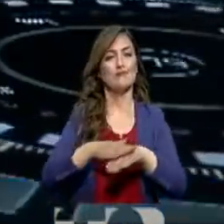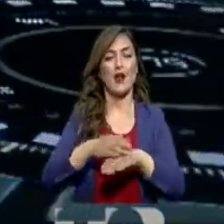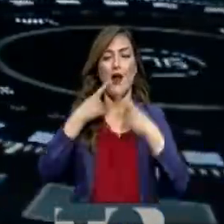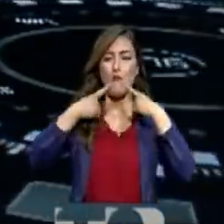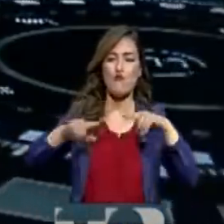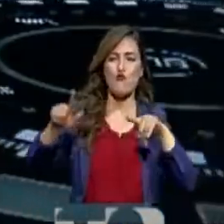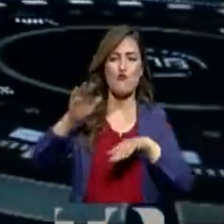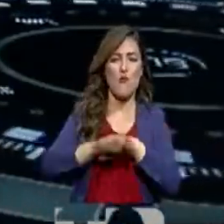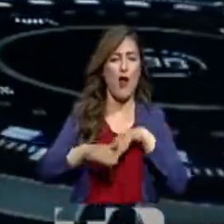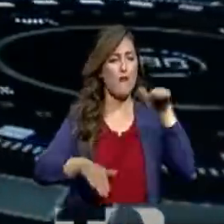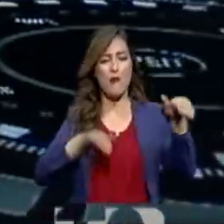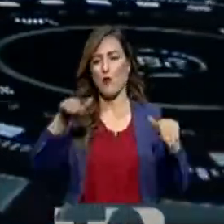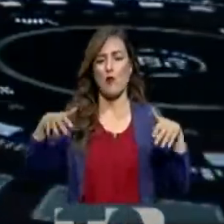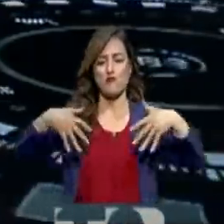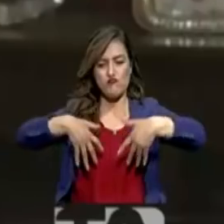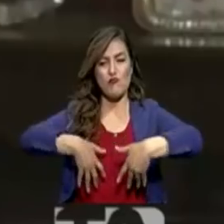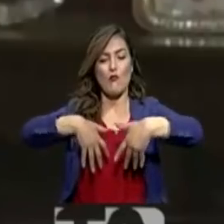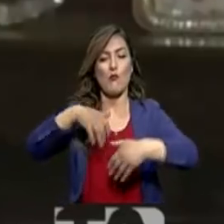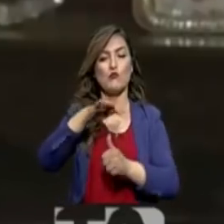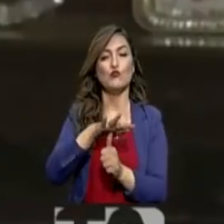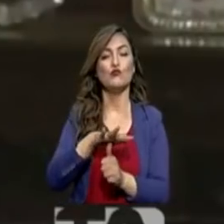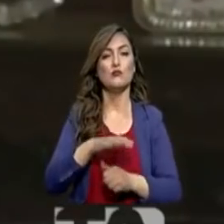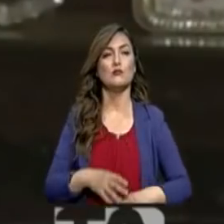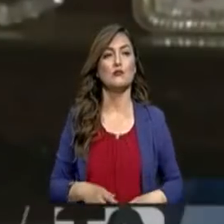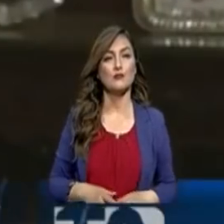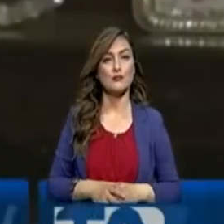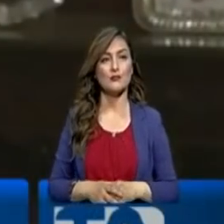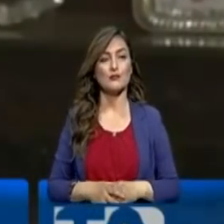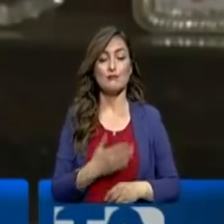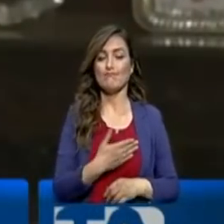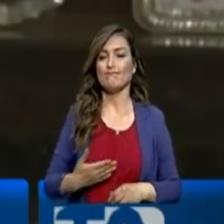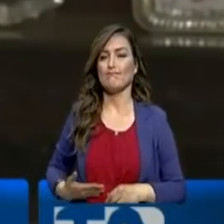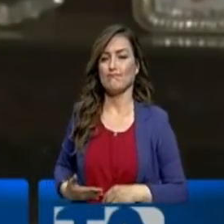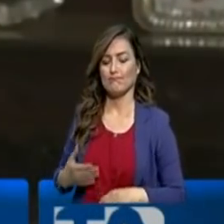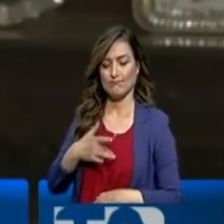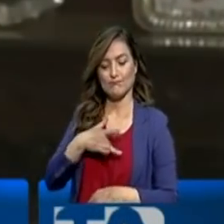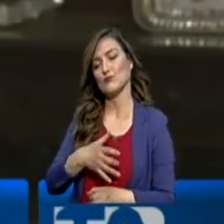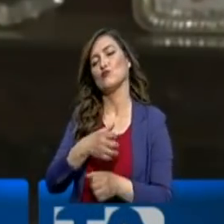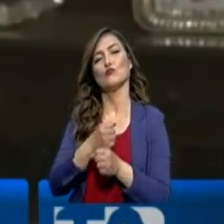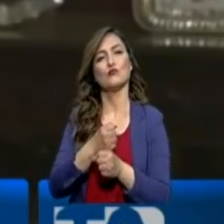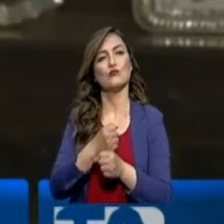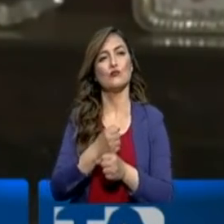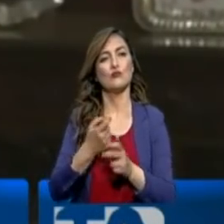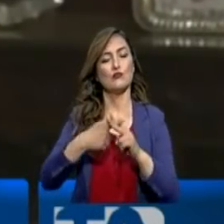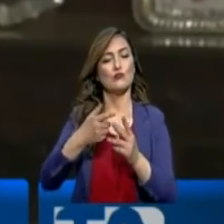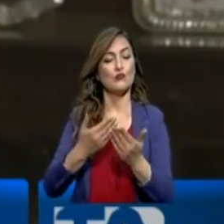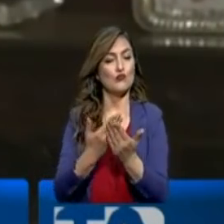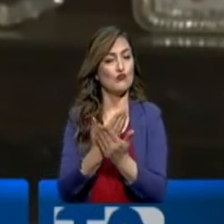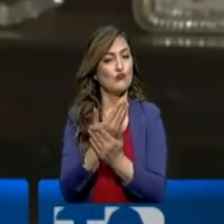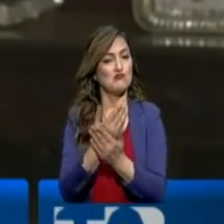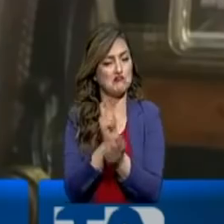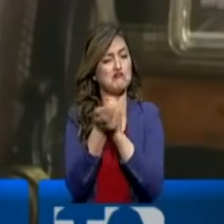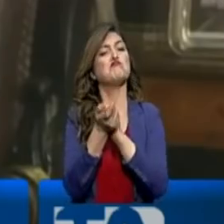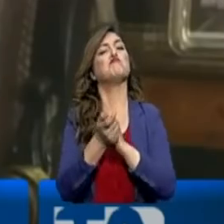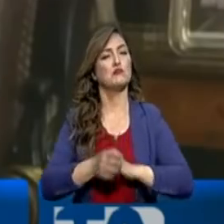movilización de manera de ejercer una presión. El presidente dijo estar seguro que en poco tiempo, con estas nuevas herramientas, se sentirá un